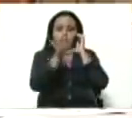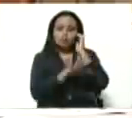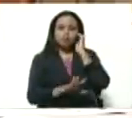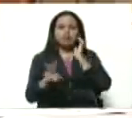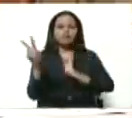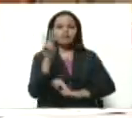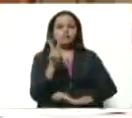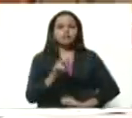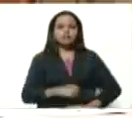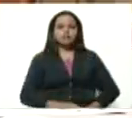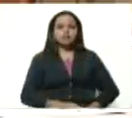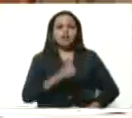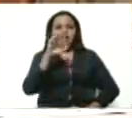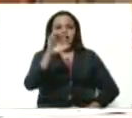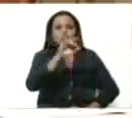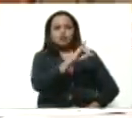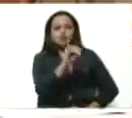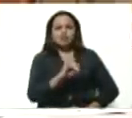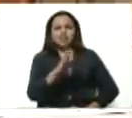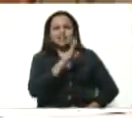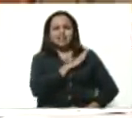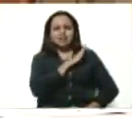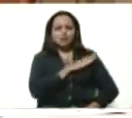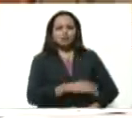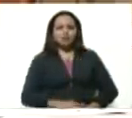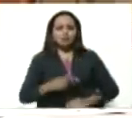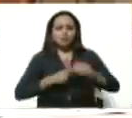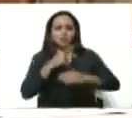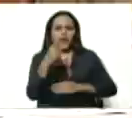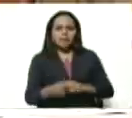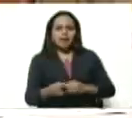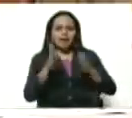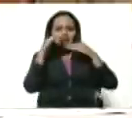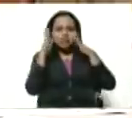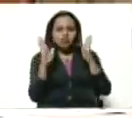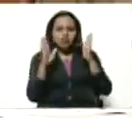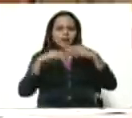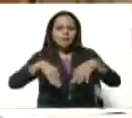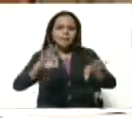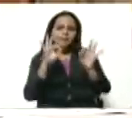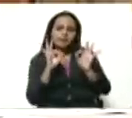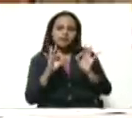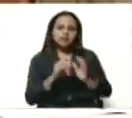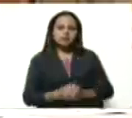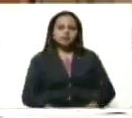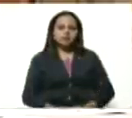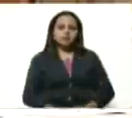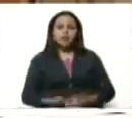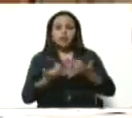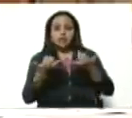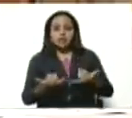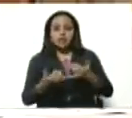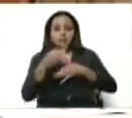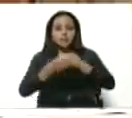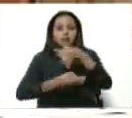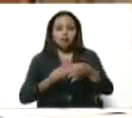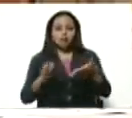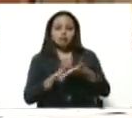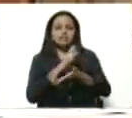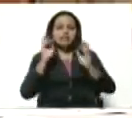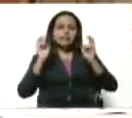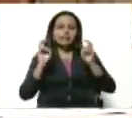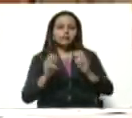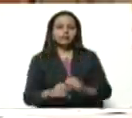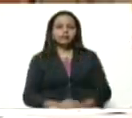en el estado zulia tenemos además un programa de atención especial ya hablaremos también de este tema